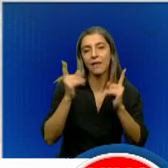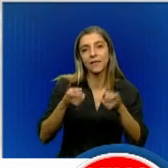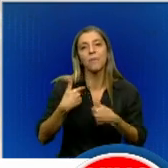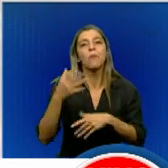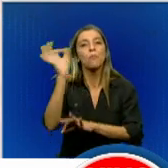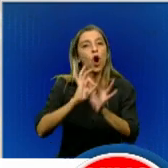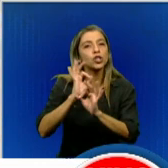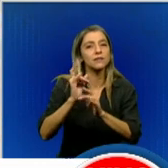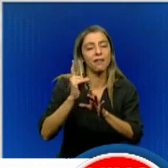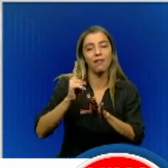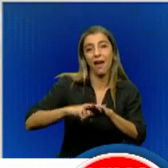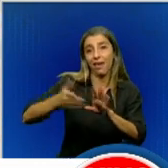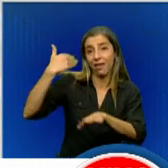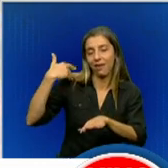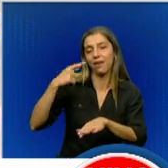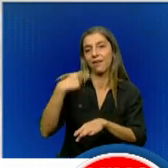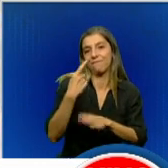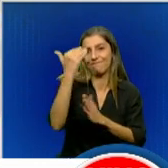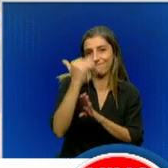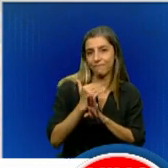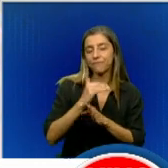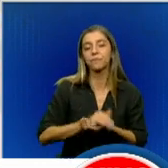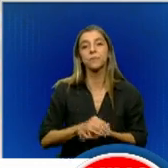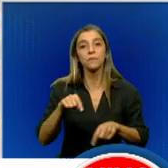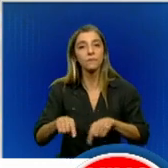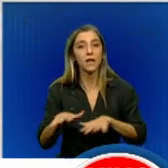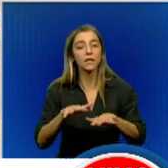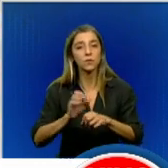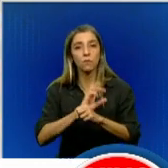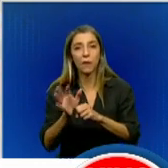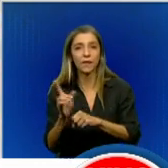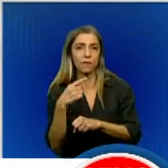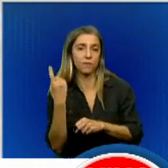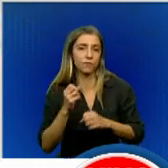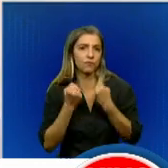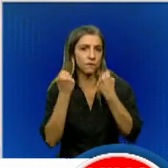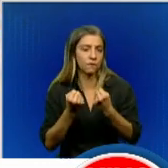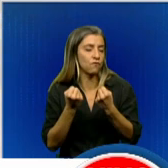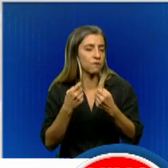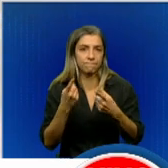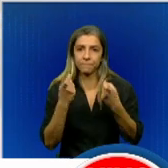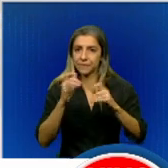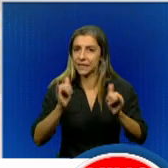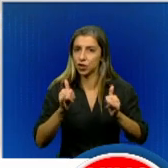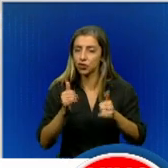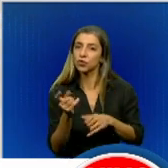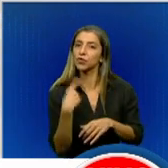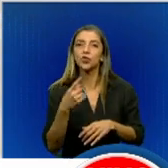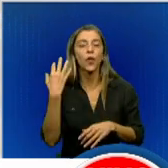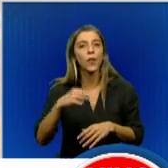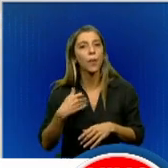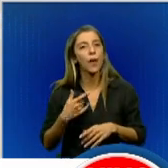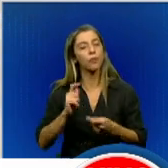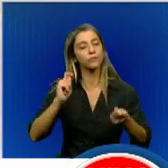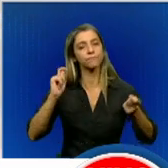entonces y en este contento en este contexto y entre una pandemia que nos demanda cada vez mayores esfuerzos creo que tenemos que dar ese paso hacia la